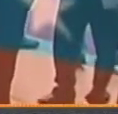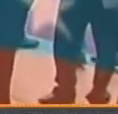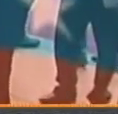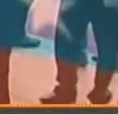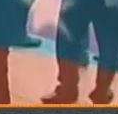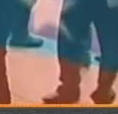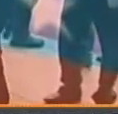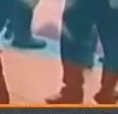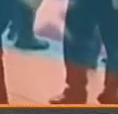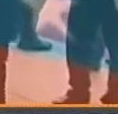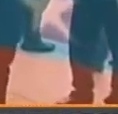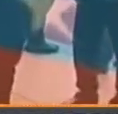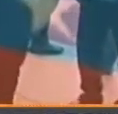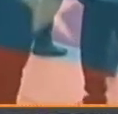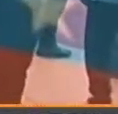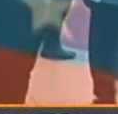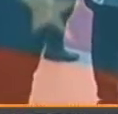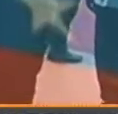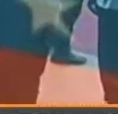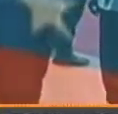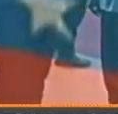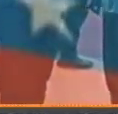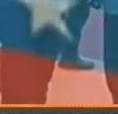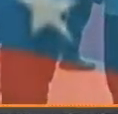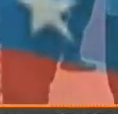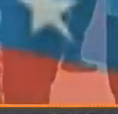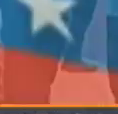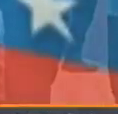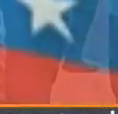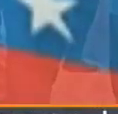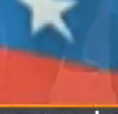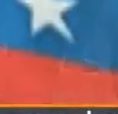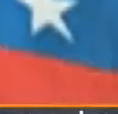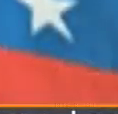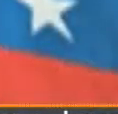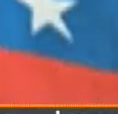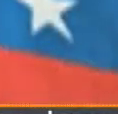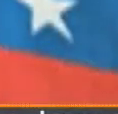Con esta información nosotros regresamos en contacto con ustedes a los estudios. Adelante.